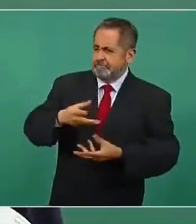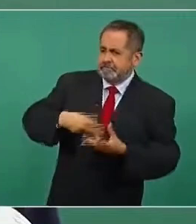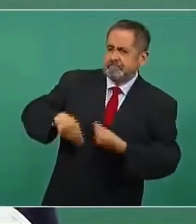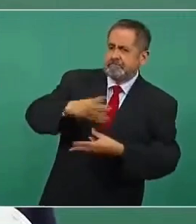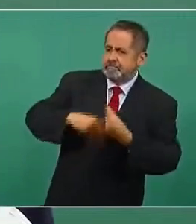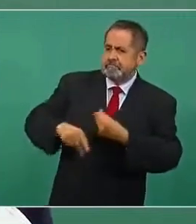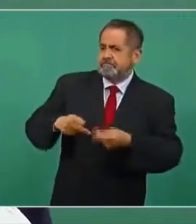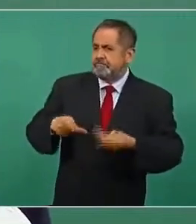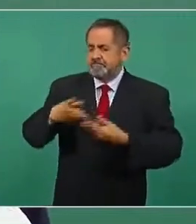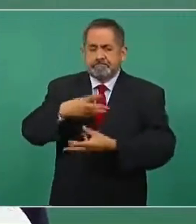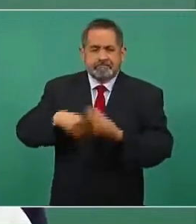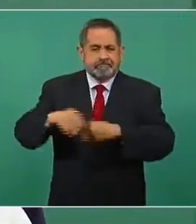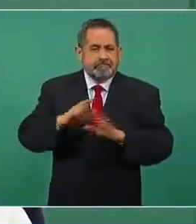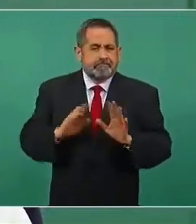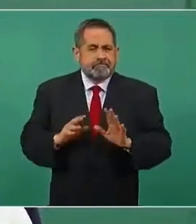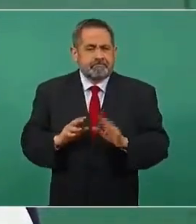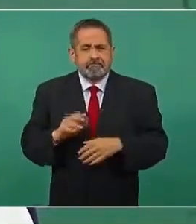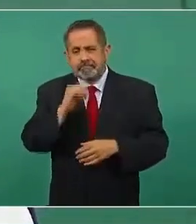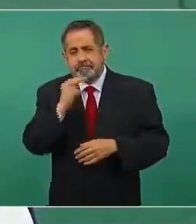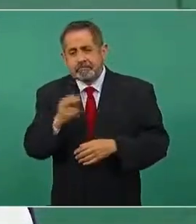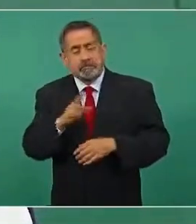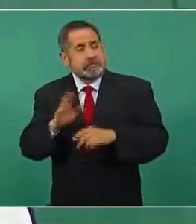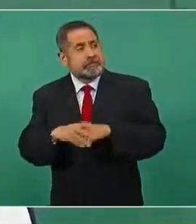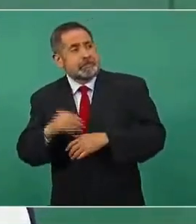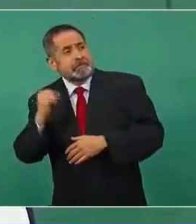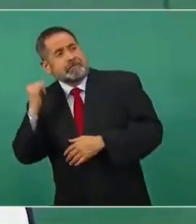en distancias largas.